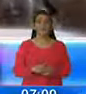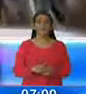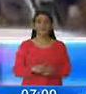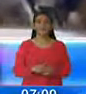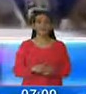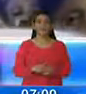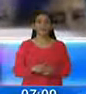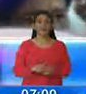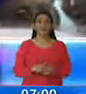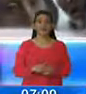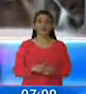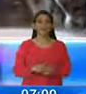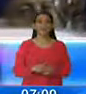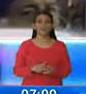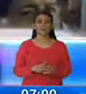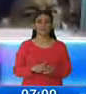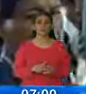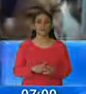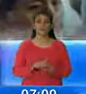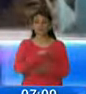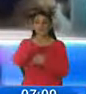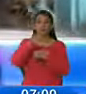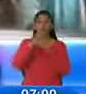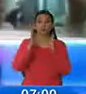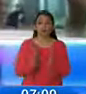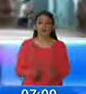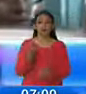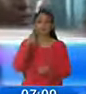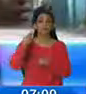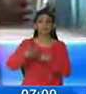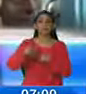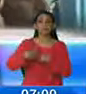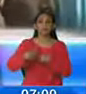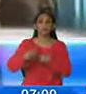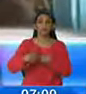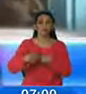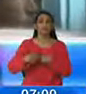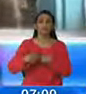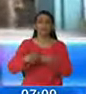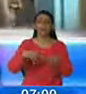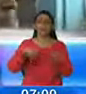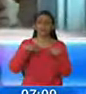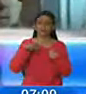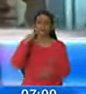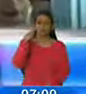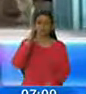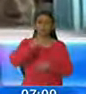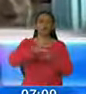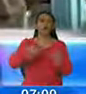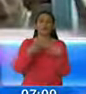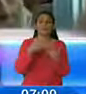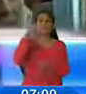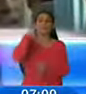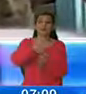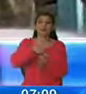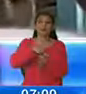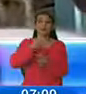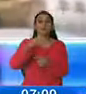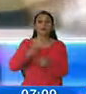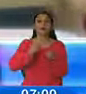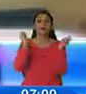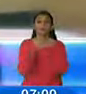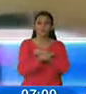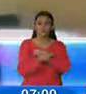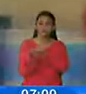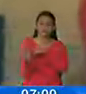que todos los ecuatorianos participen, asuman el destino del país votando, votando por el cambio.